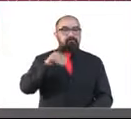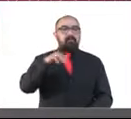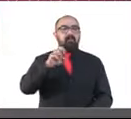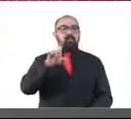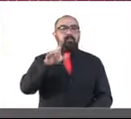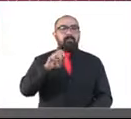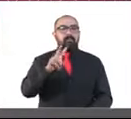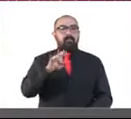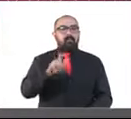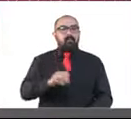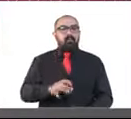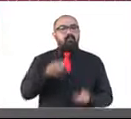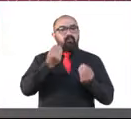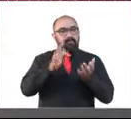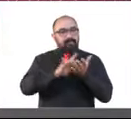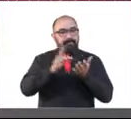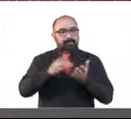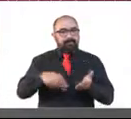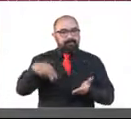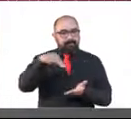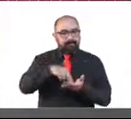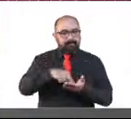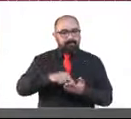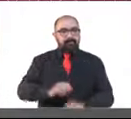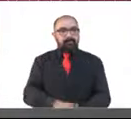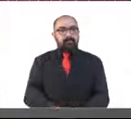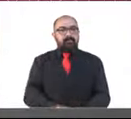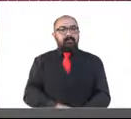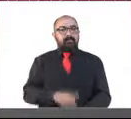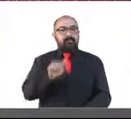Villalobos. Gracias, doctor Manuel Villalobos Arámbula.